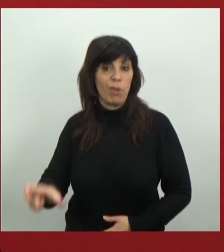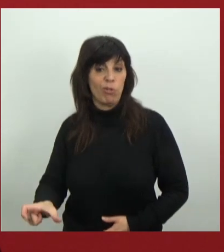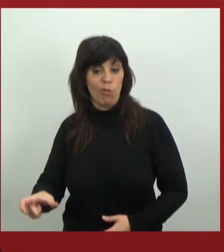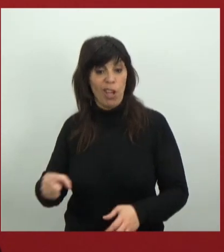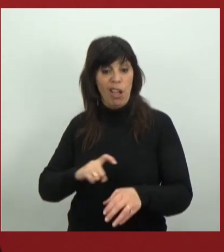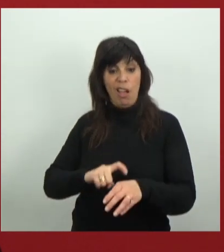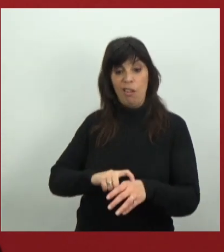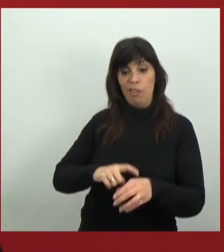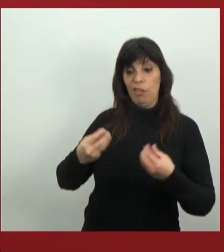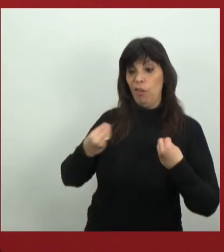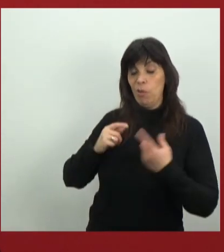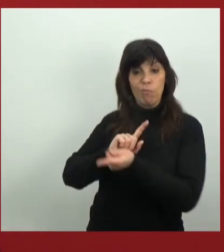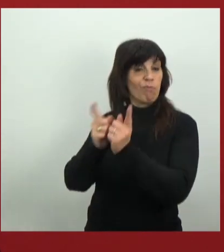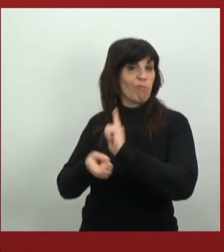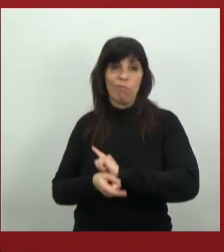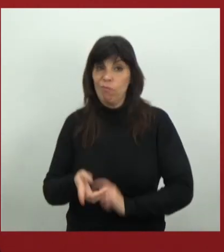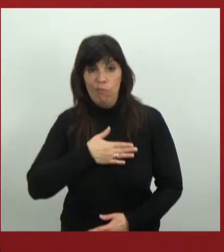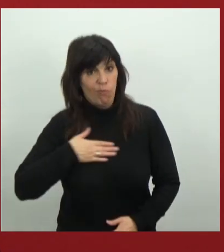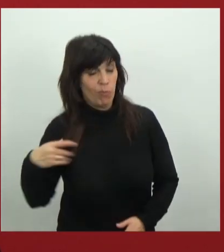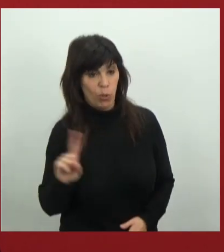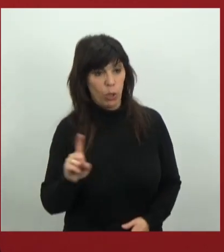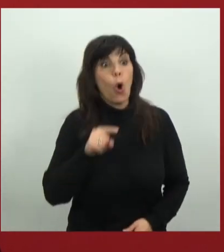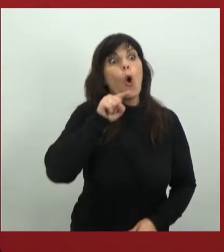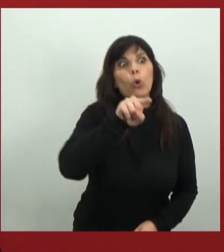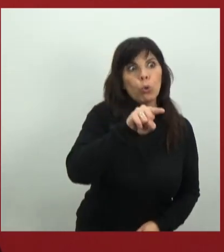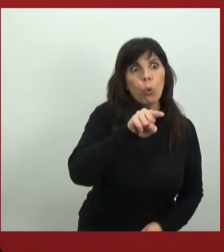cosa. Tú puedes echar un demonio fuera,